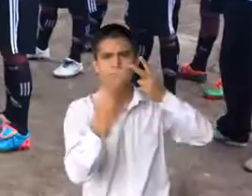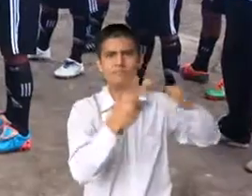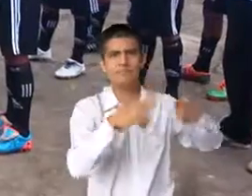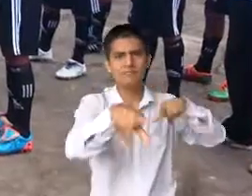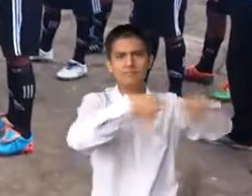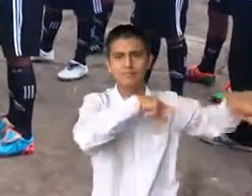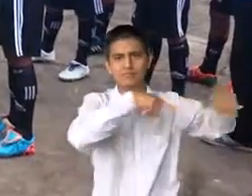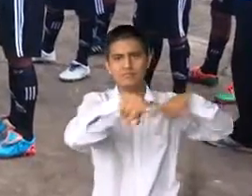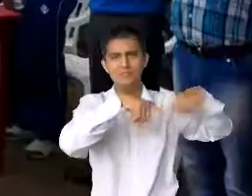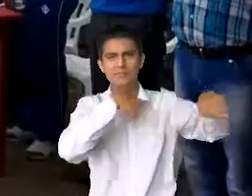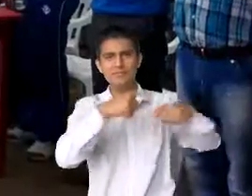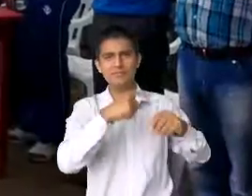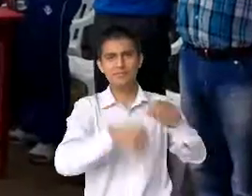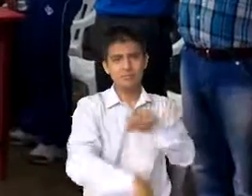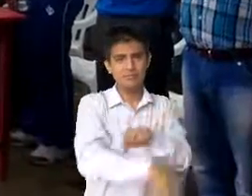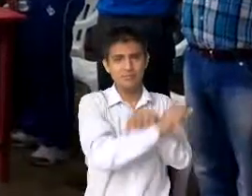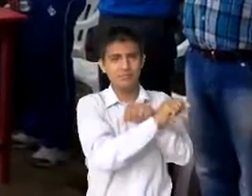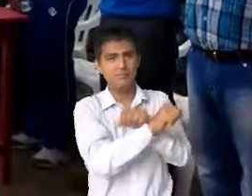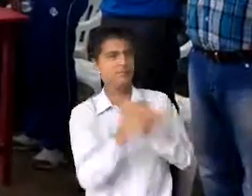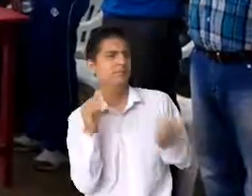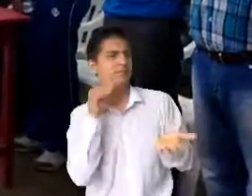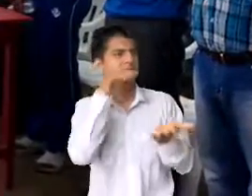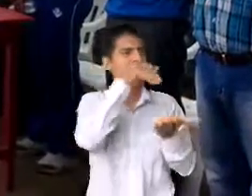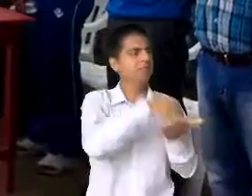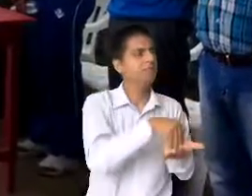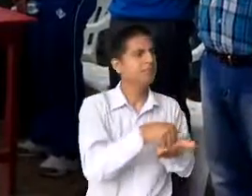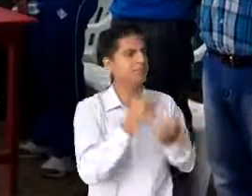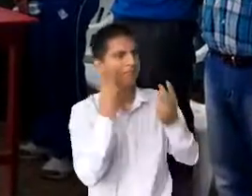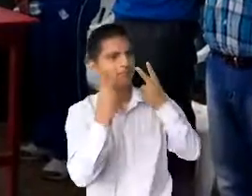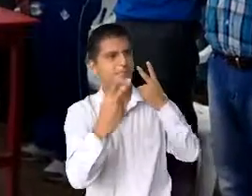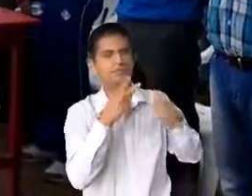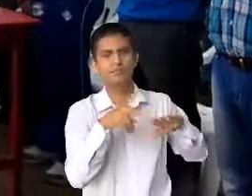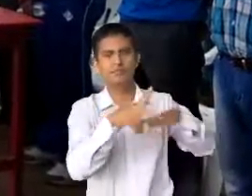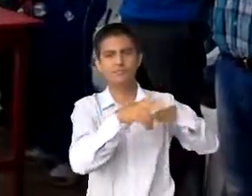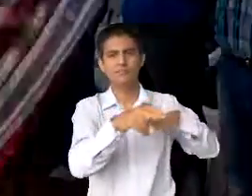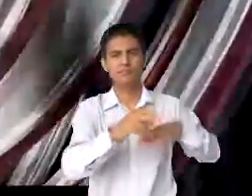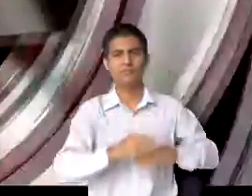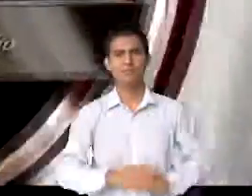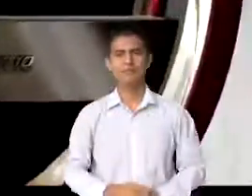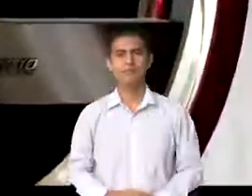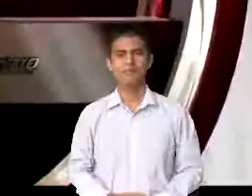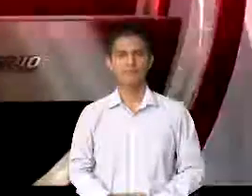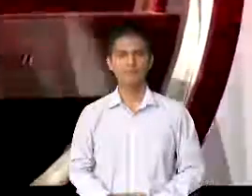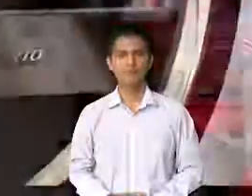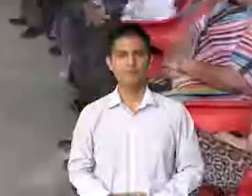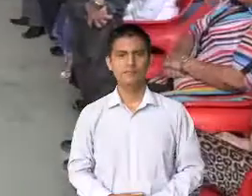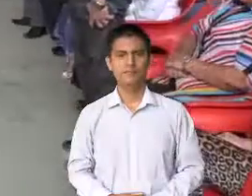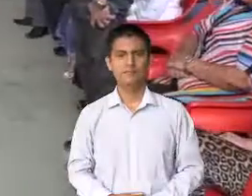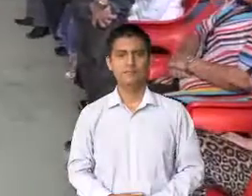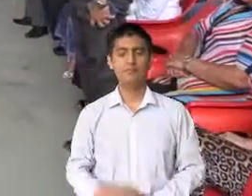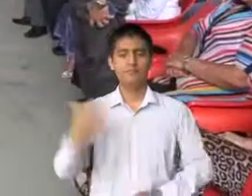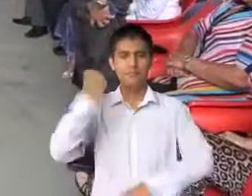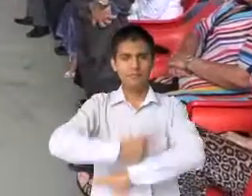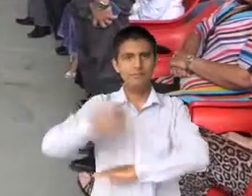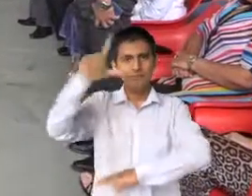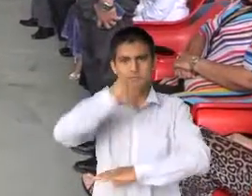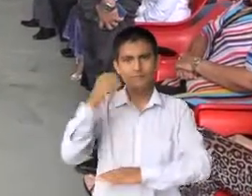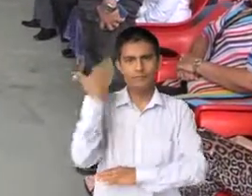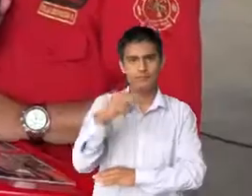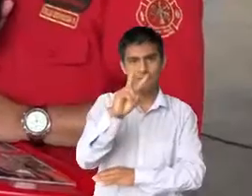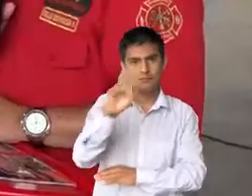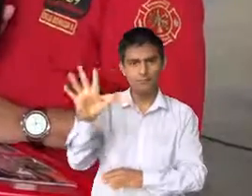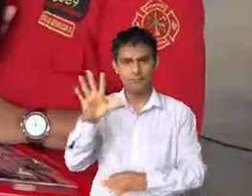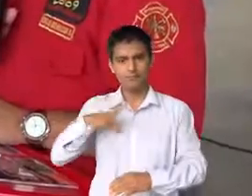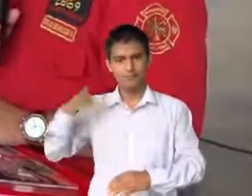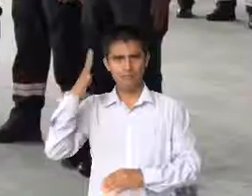tercer campeonato de fútbol. Lo acompañaron los concejales Gandhi Meneses y Abraham Freire. El lunes 25, el señor